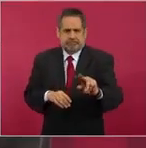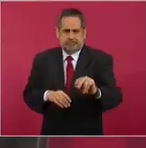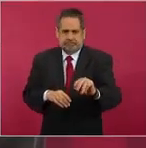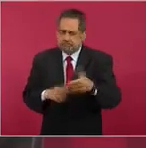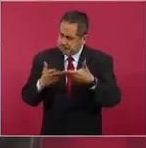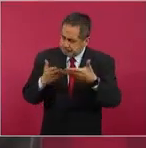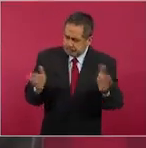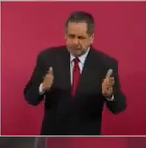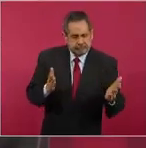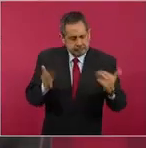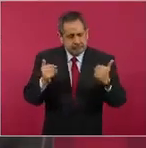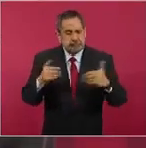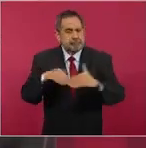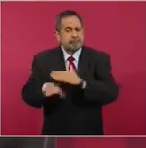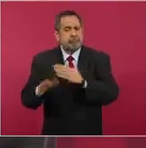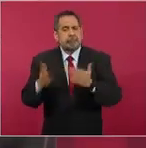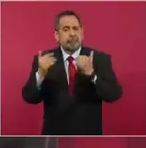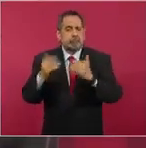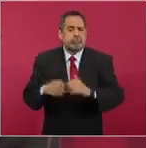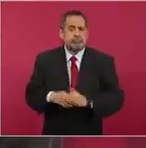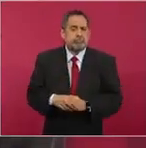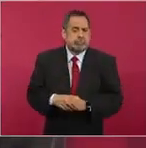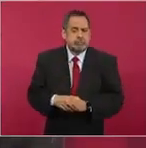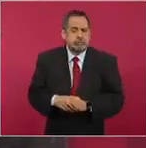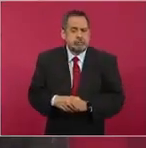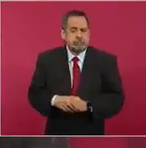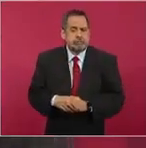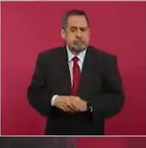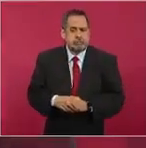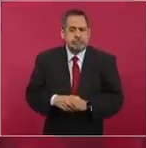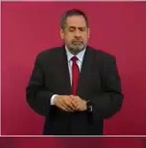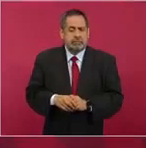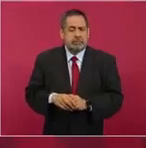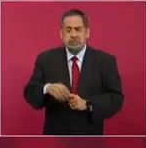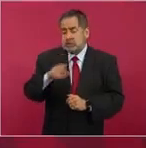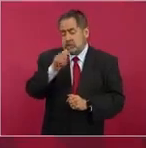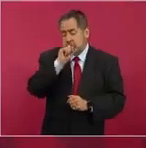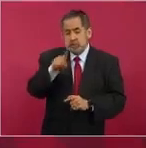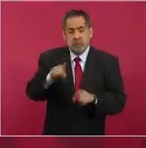Eso también lo digo porque ayer